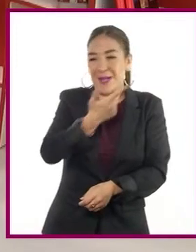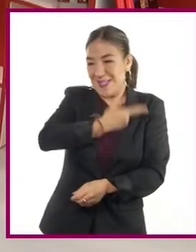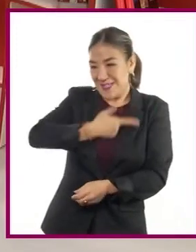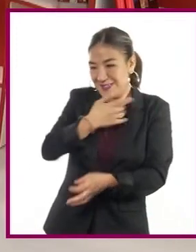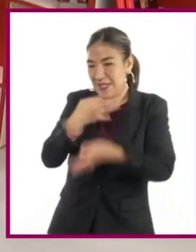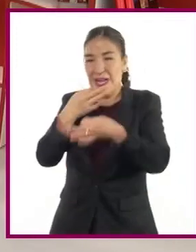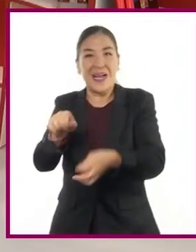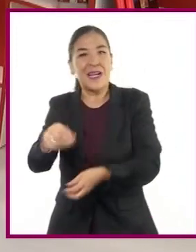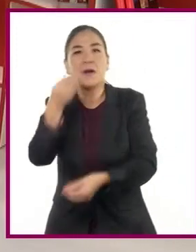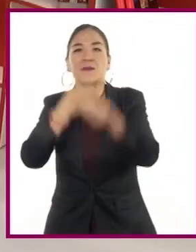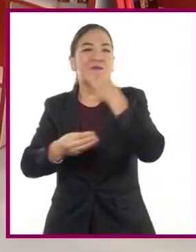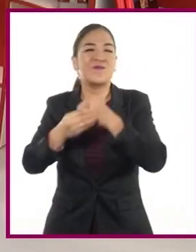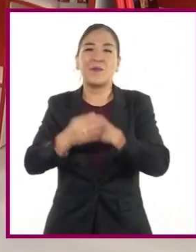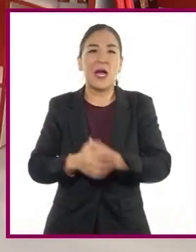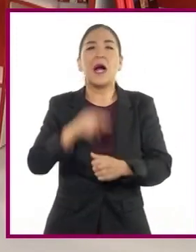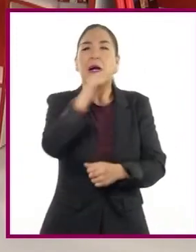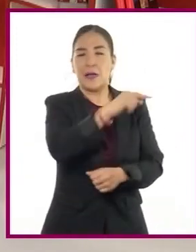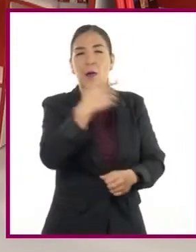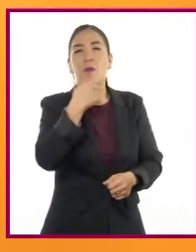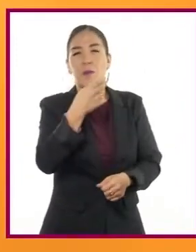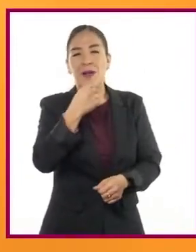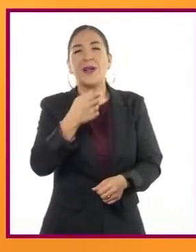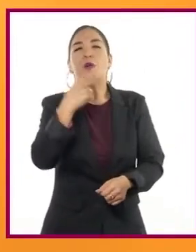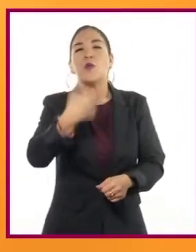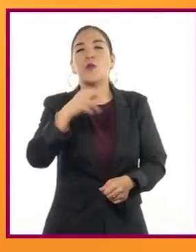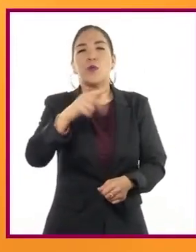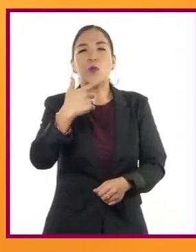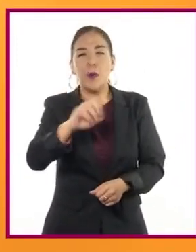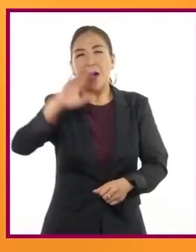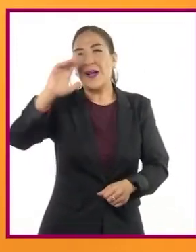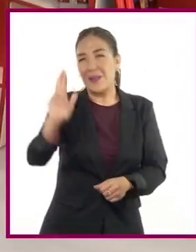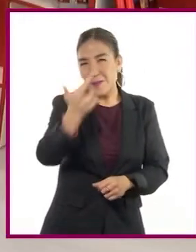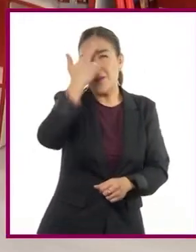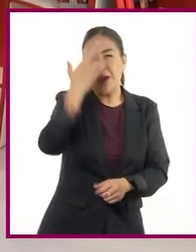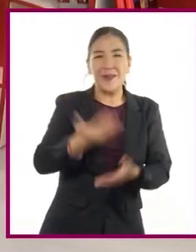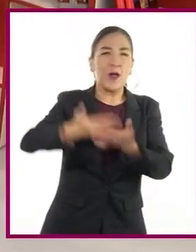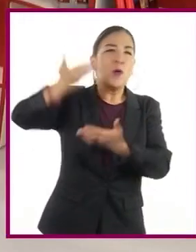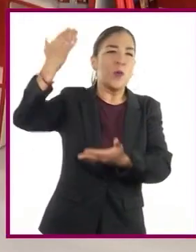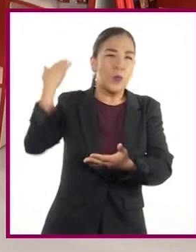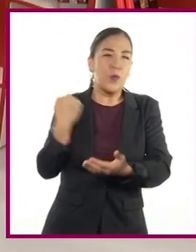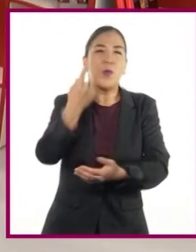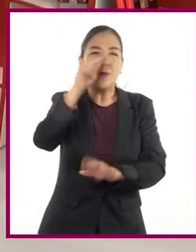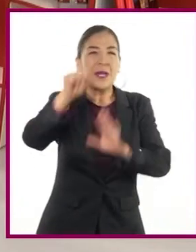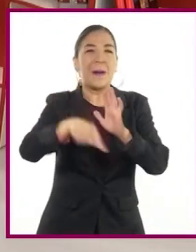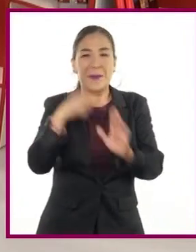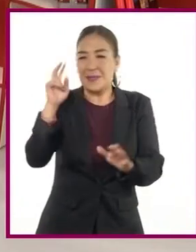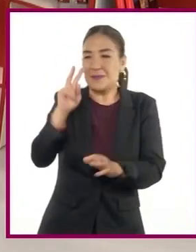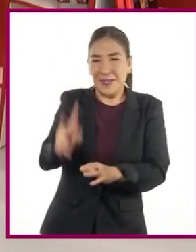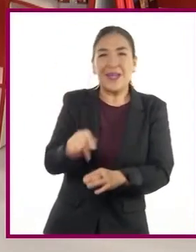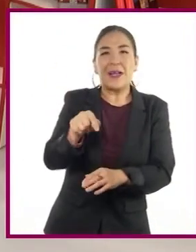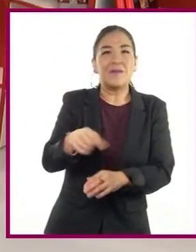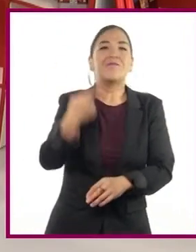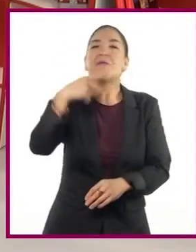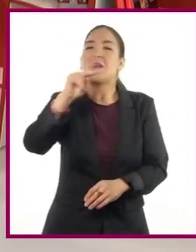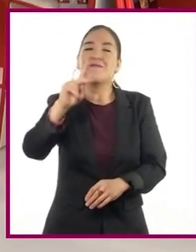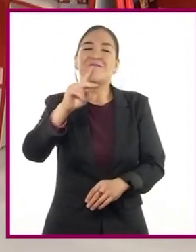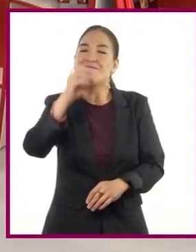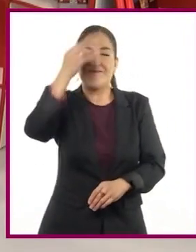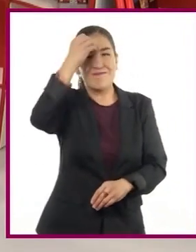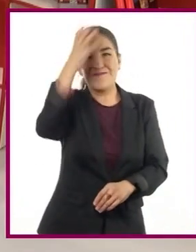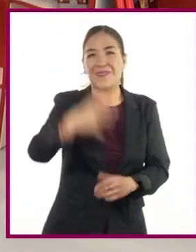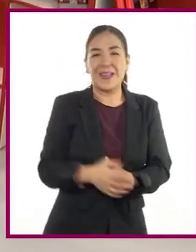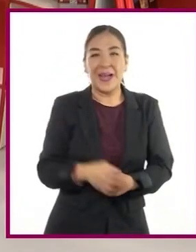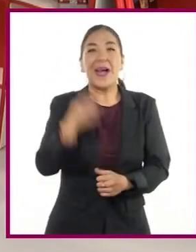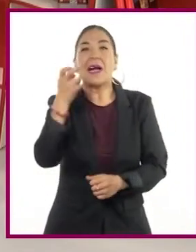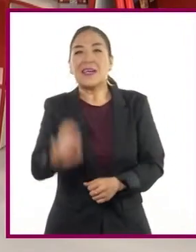recuerda que alguna vez pudo observar alguno, pero no se acuerda cómo era. Solo que más allá